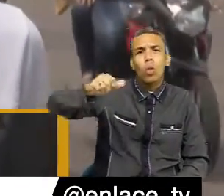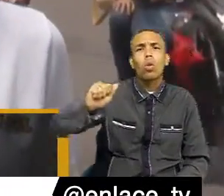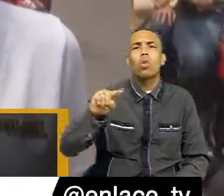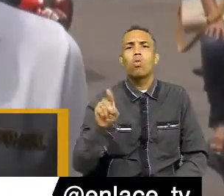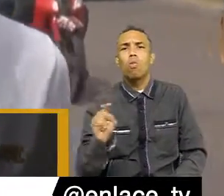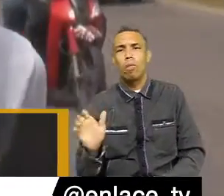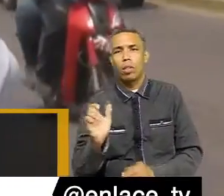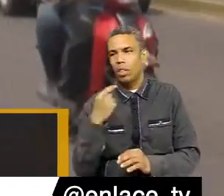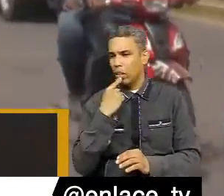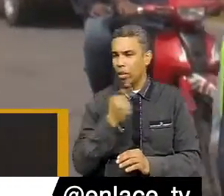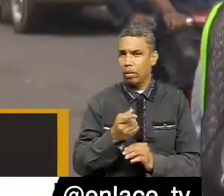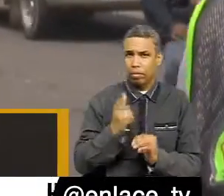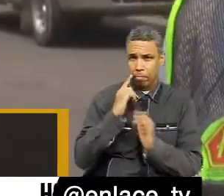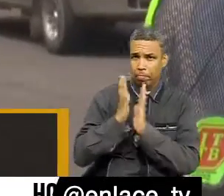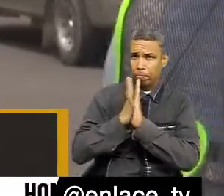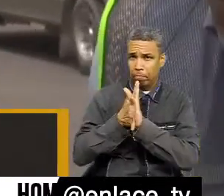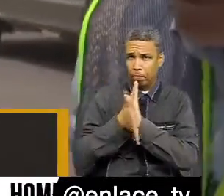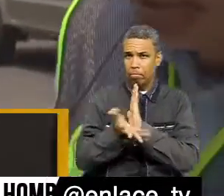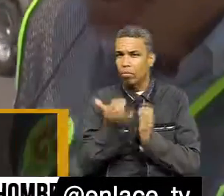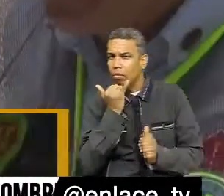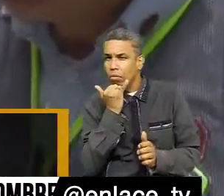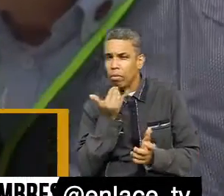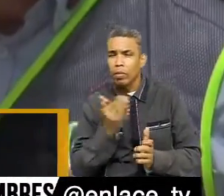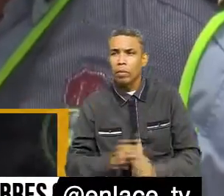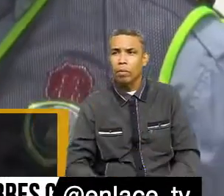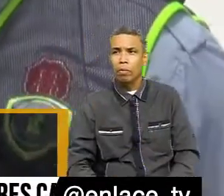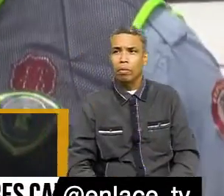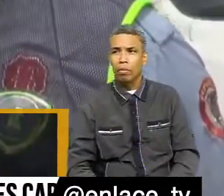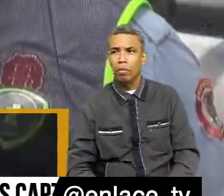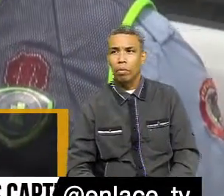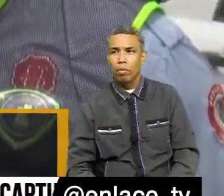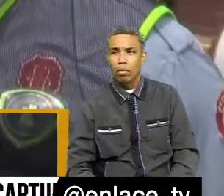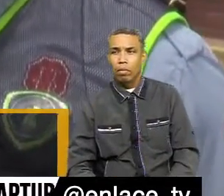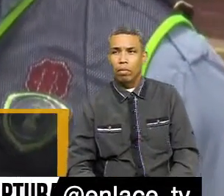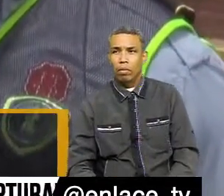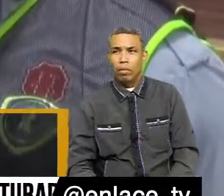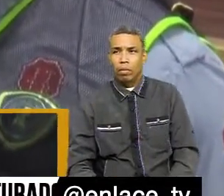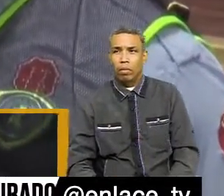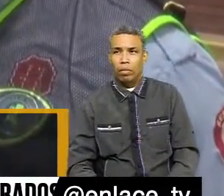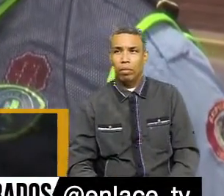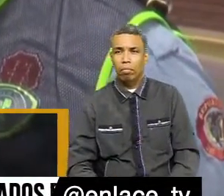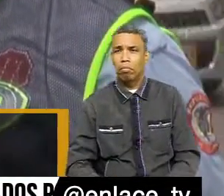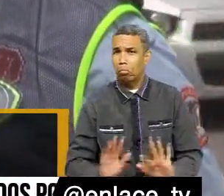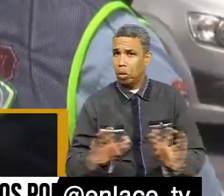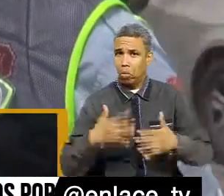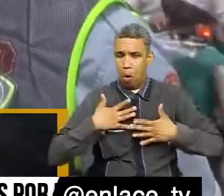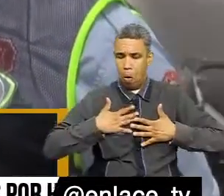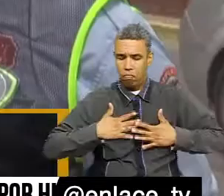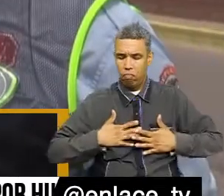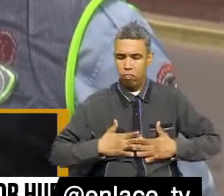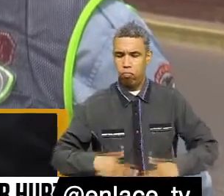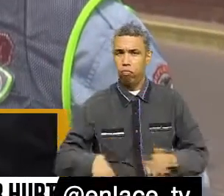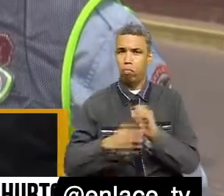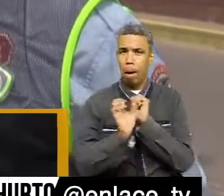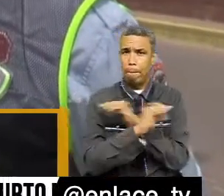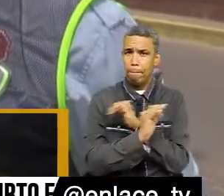Barranca Bermeja, Eliezer Fuentes, quien nos va a contar detalles de lo que ocurrió hace pocos minutos aquí y que pues por ahora todavía continúa un